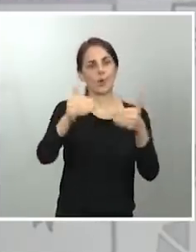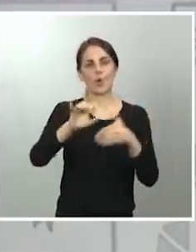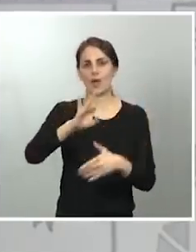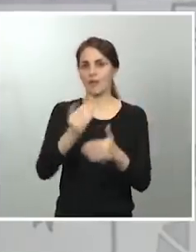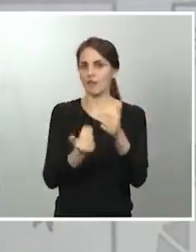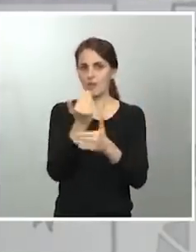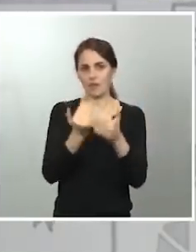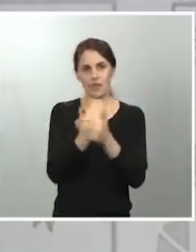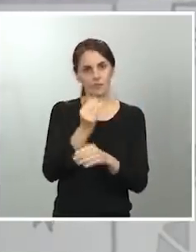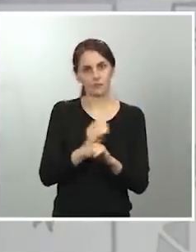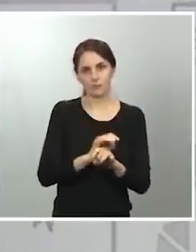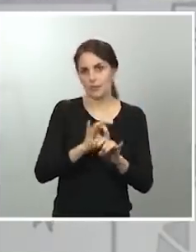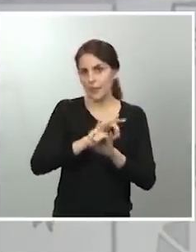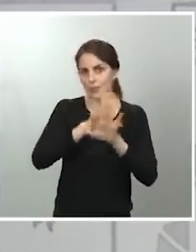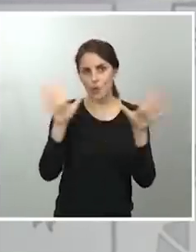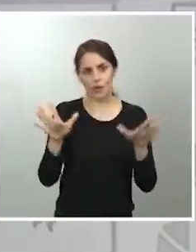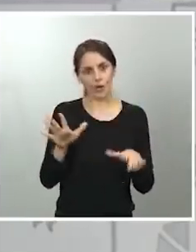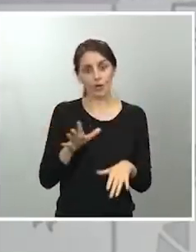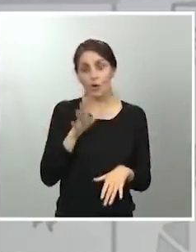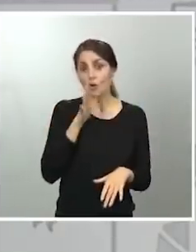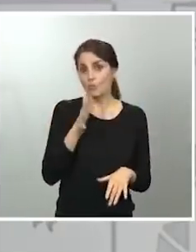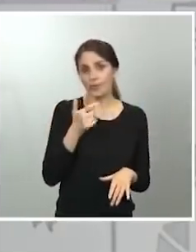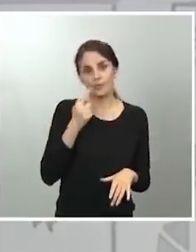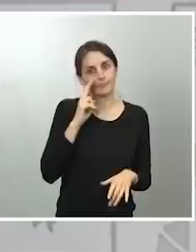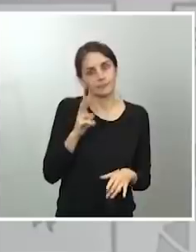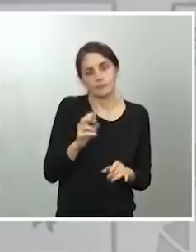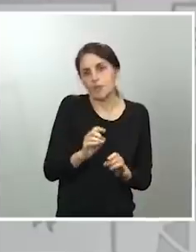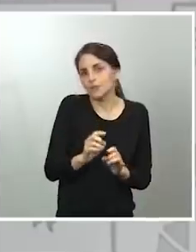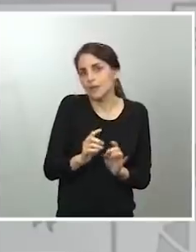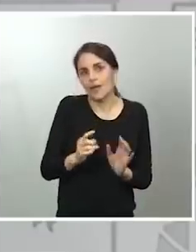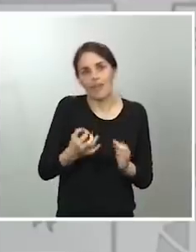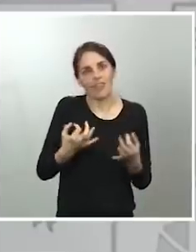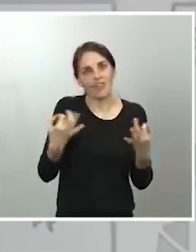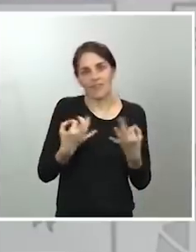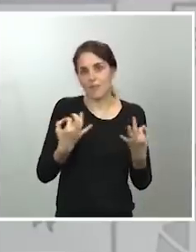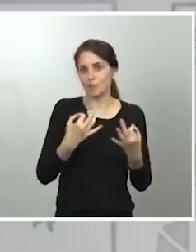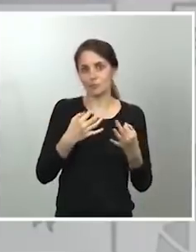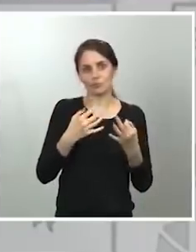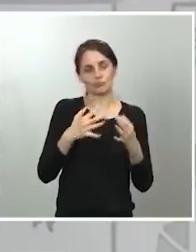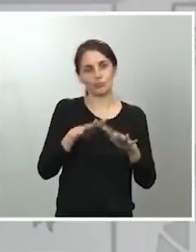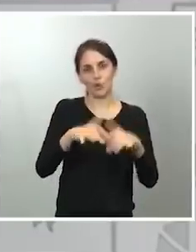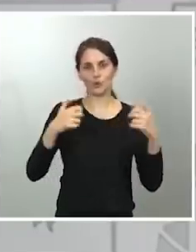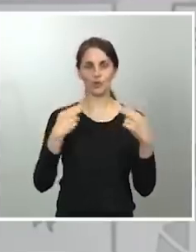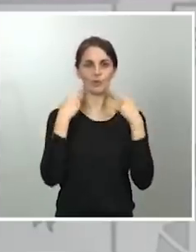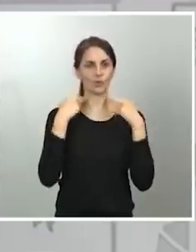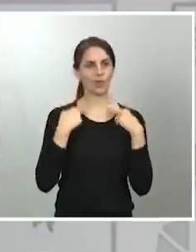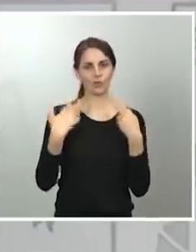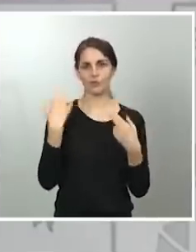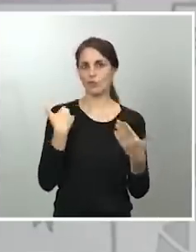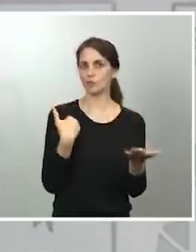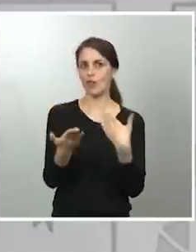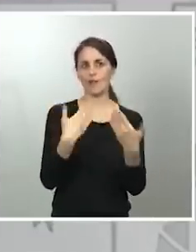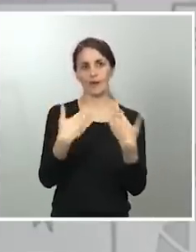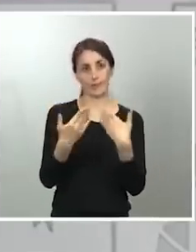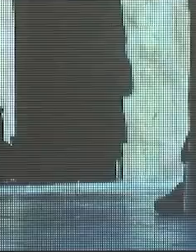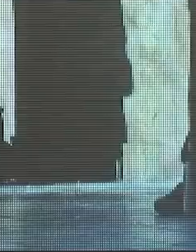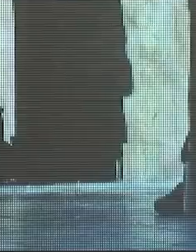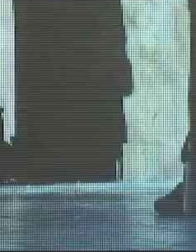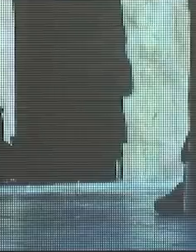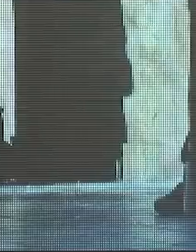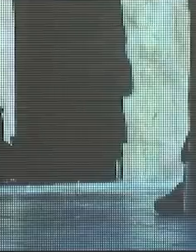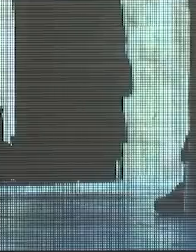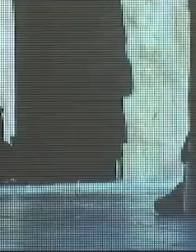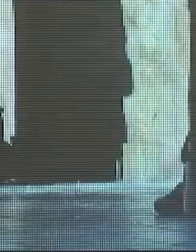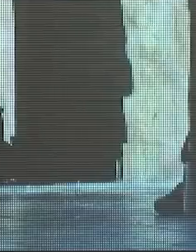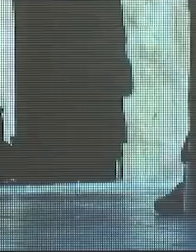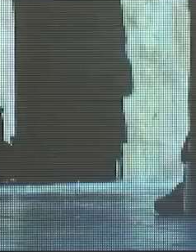libertad. Es decir, que la libertad en mayúsculas sin la libertad de expresión en minúsculas es imposible. Le doy la razón. Puede